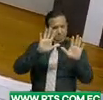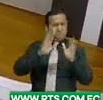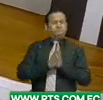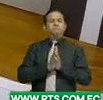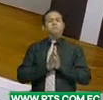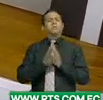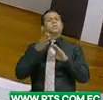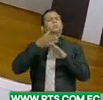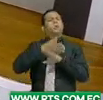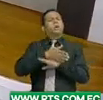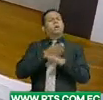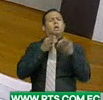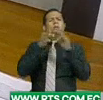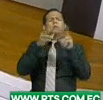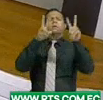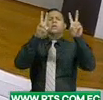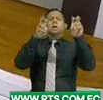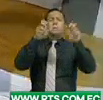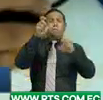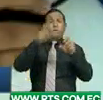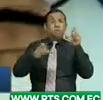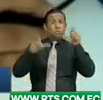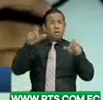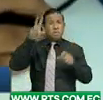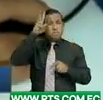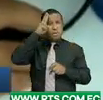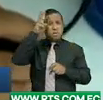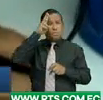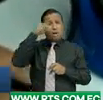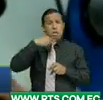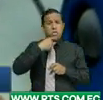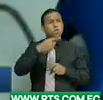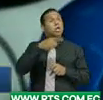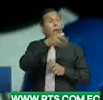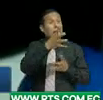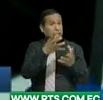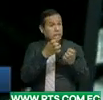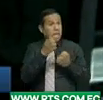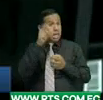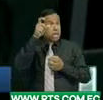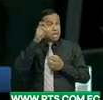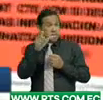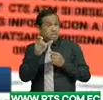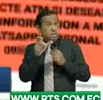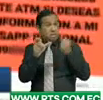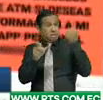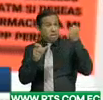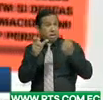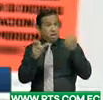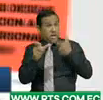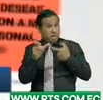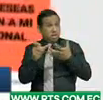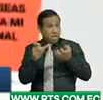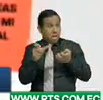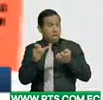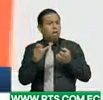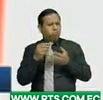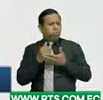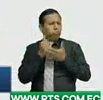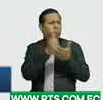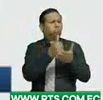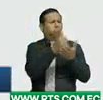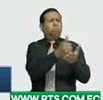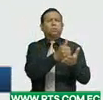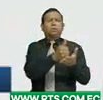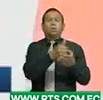volver, tramitadores utilizan las redes sociales para ofrecer sus servicios. Muchos de estos casos terminan en